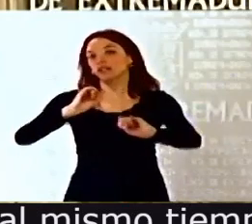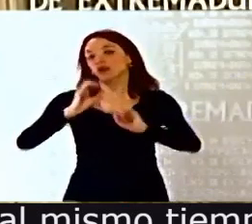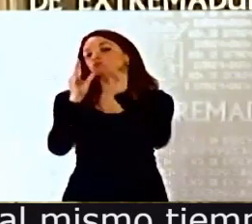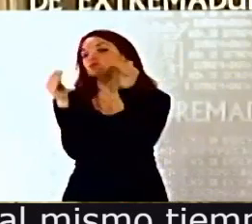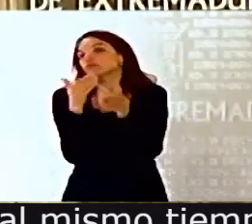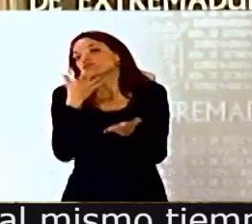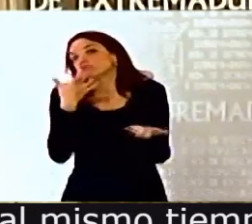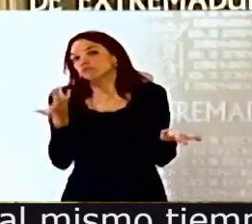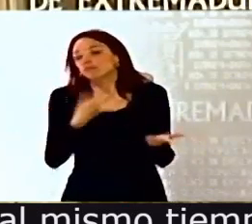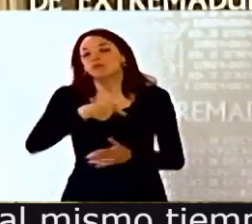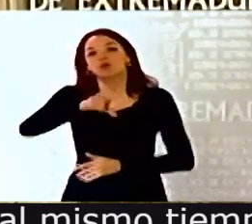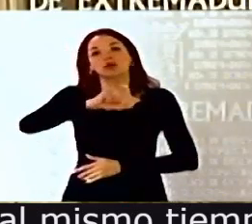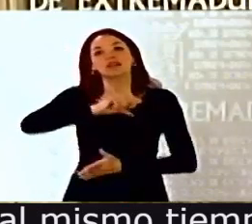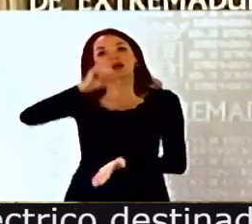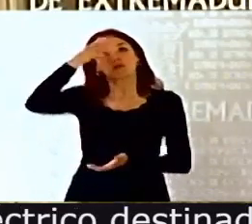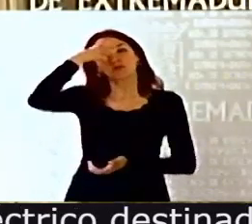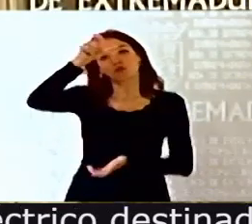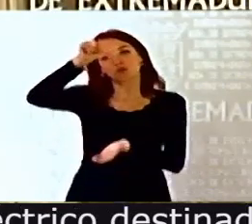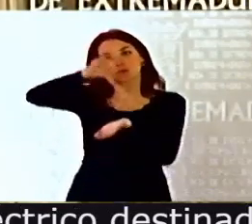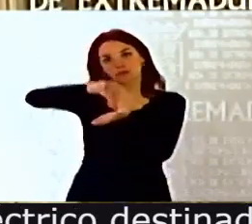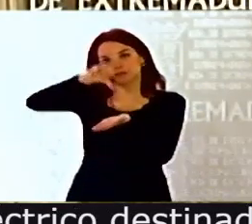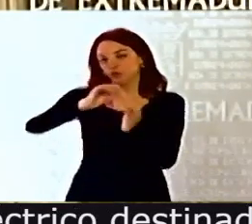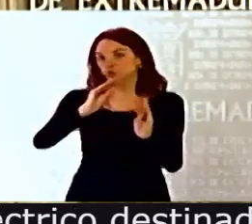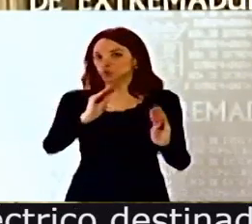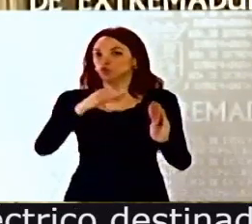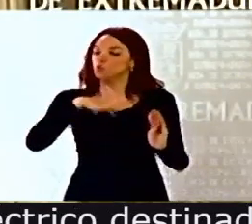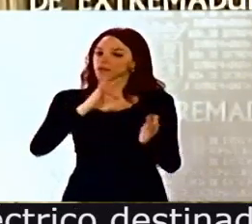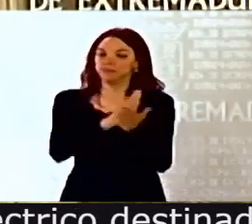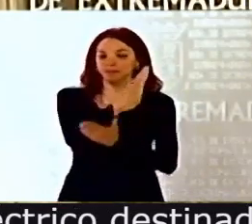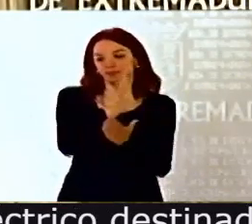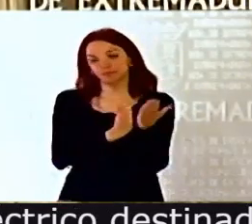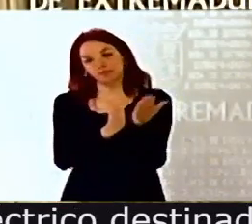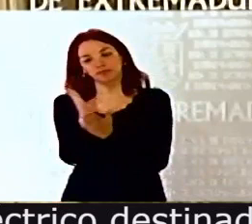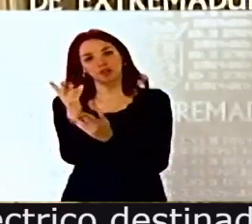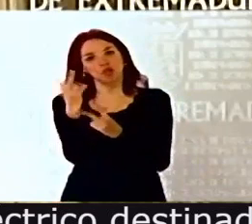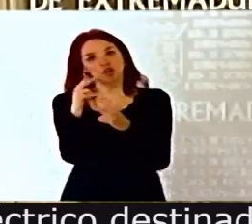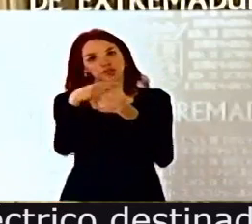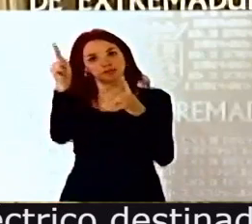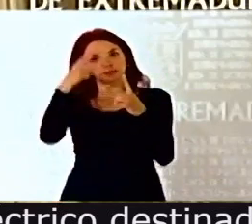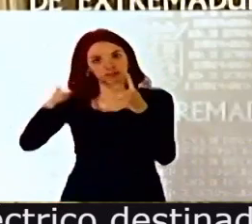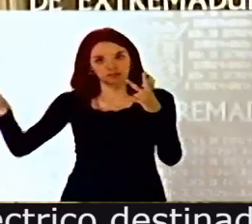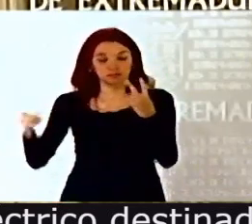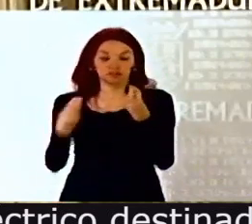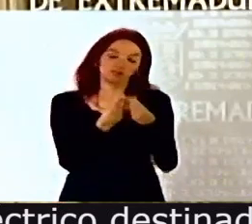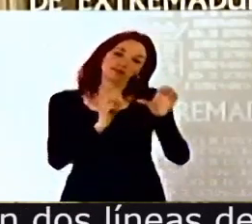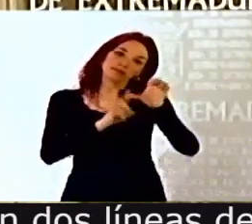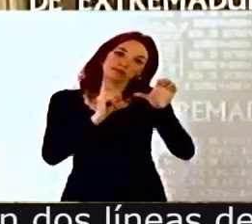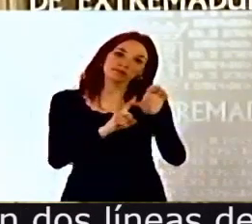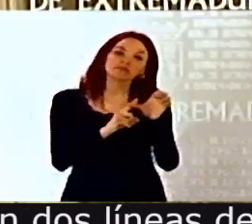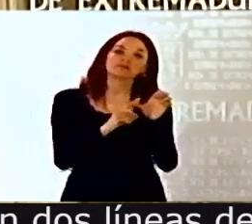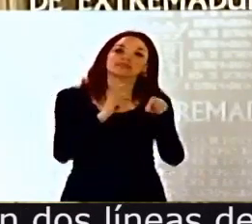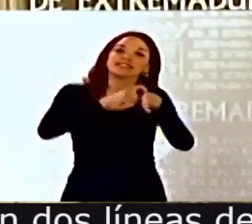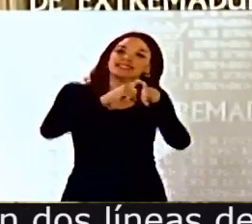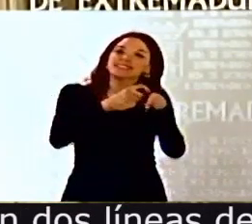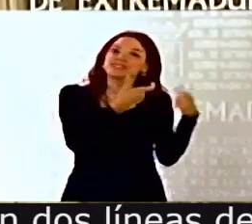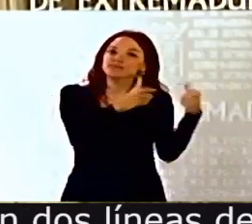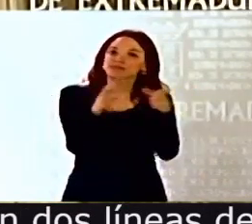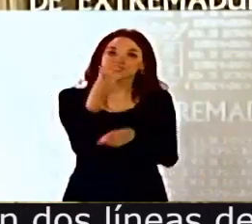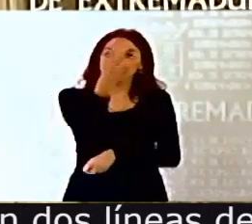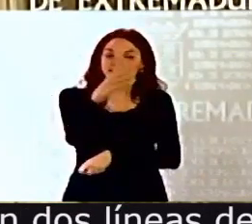Policía Municipal del municipio. Son 2 líneas de ayuda, la de la Junta de Extremadura, que tiene 3 categorías, la del